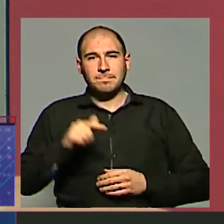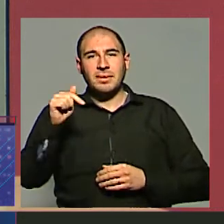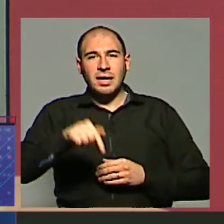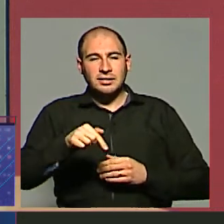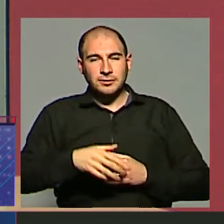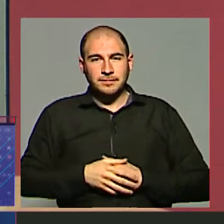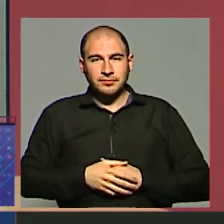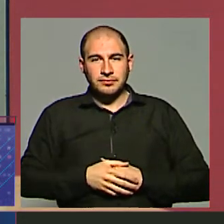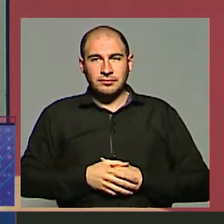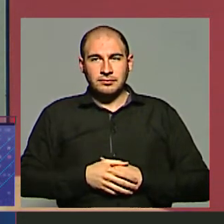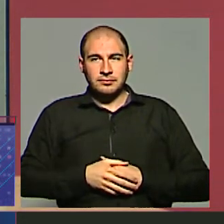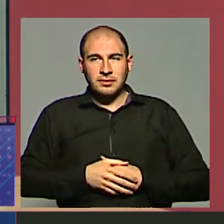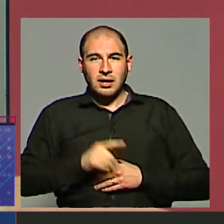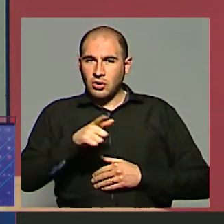era